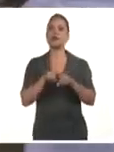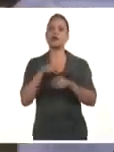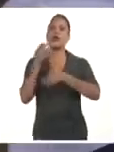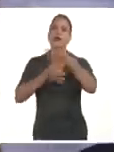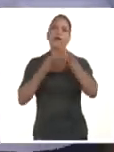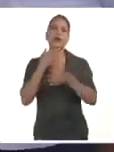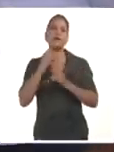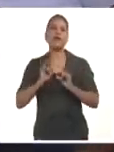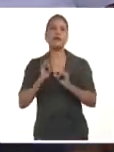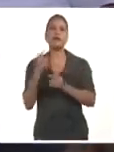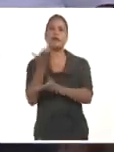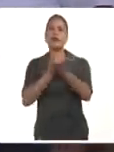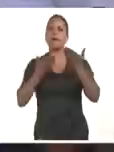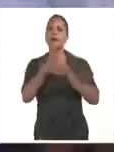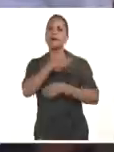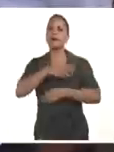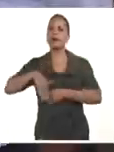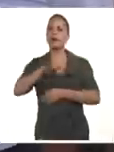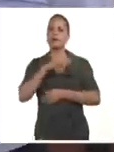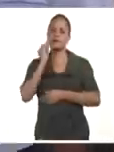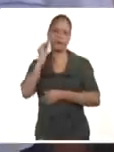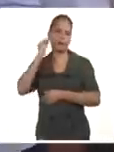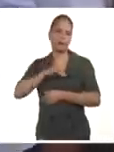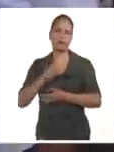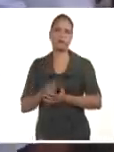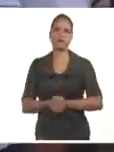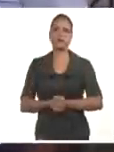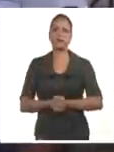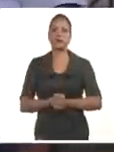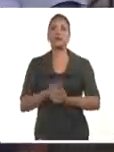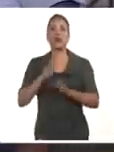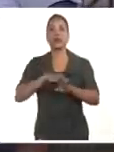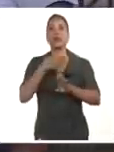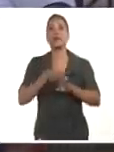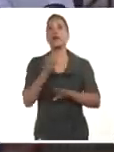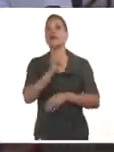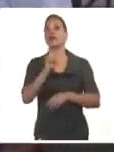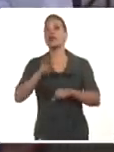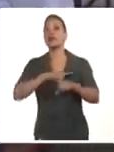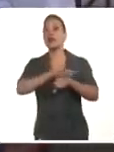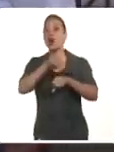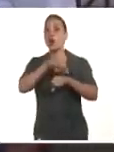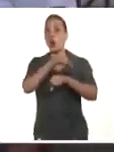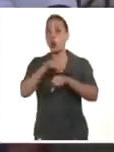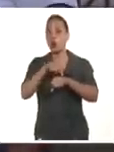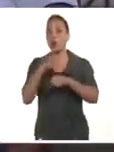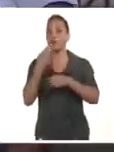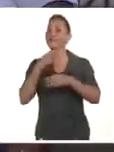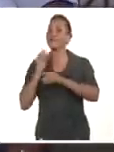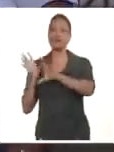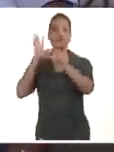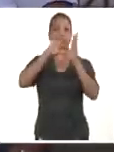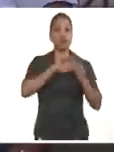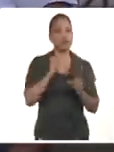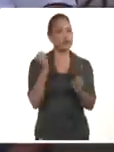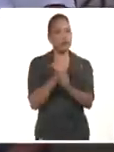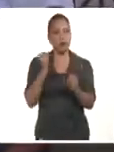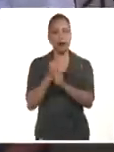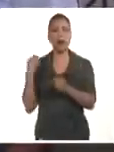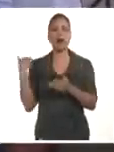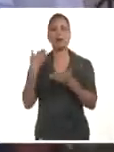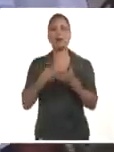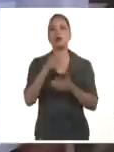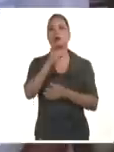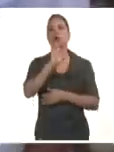es la información para compartir en este minuto con nuestra teleaudiencia. Bueno, después de 33 horas ininterrumpidas que hemos estado trabajando, hasta la fecha de